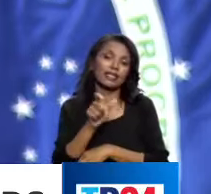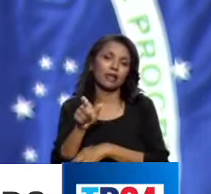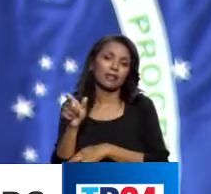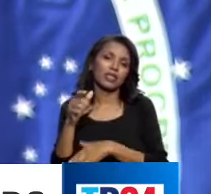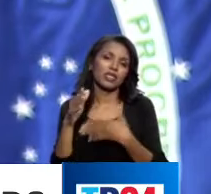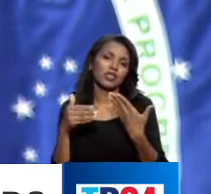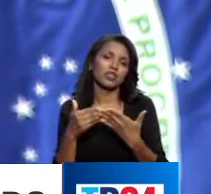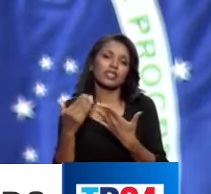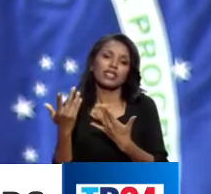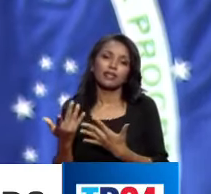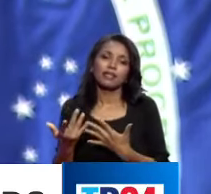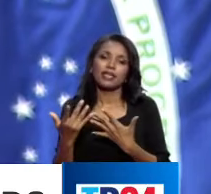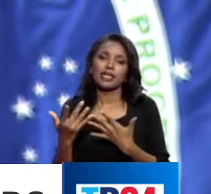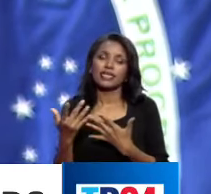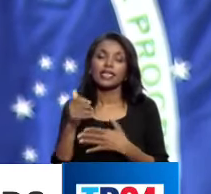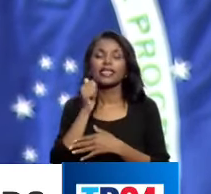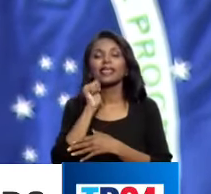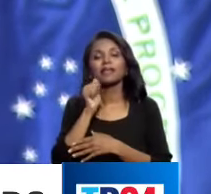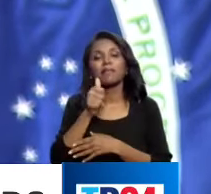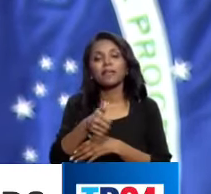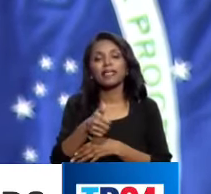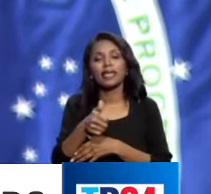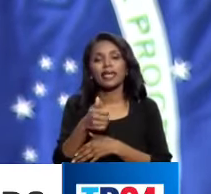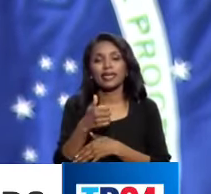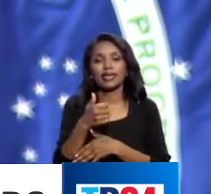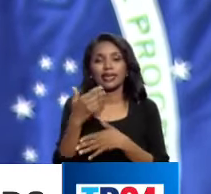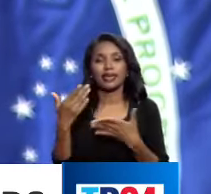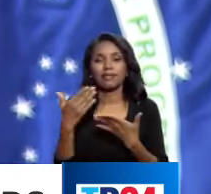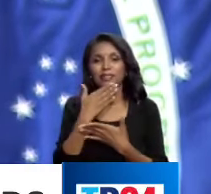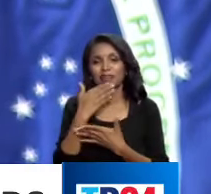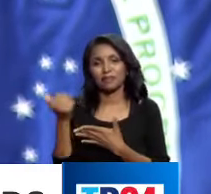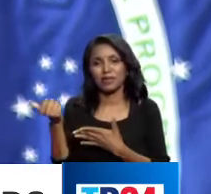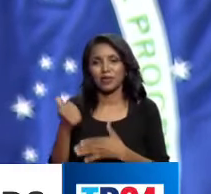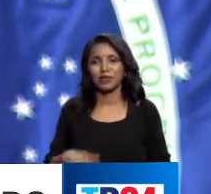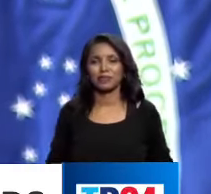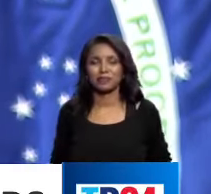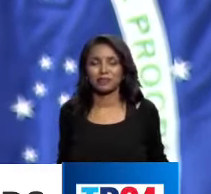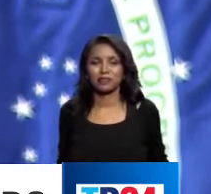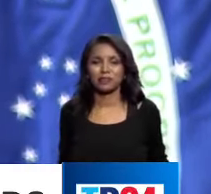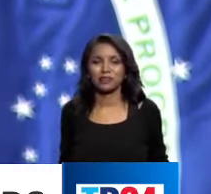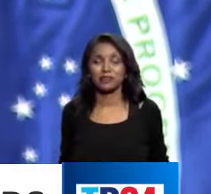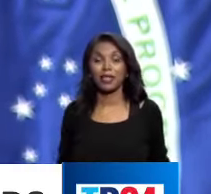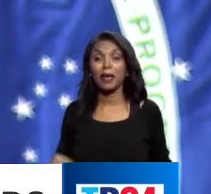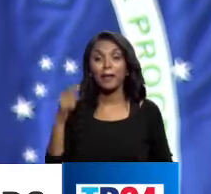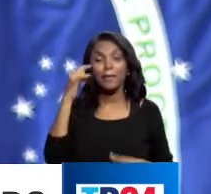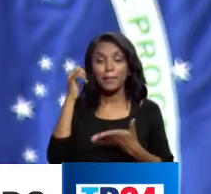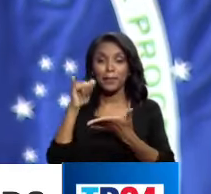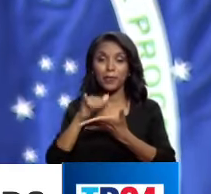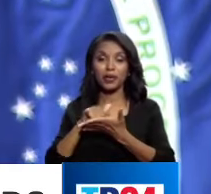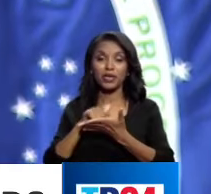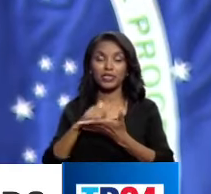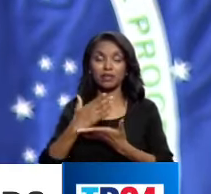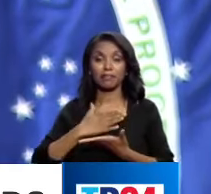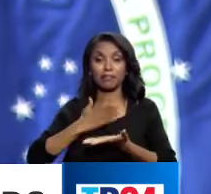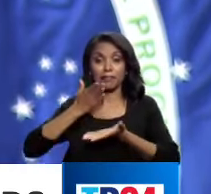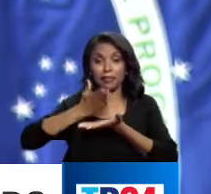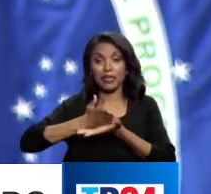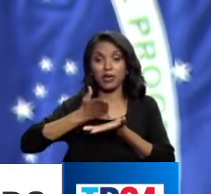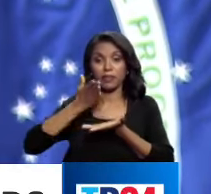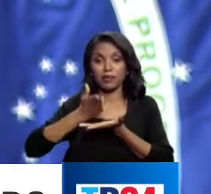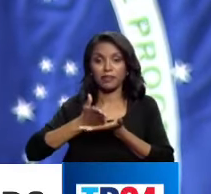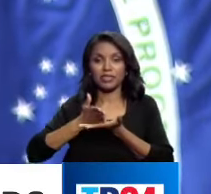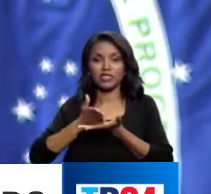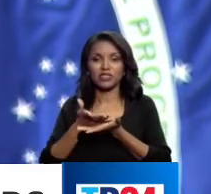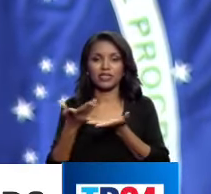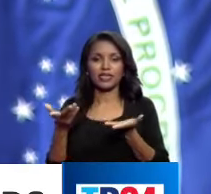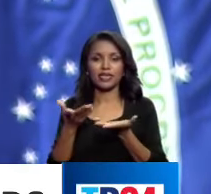la esperanza de que mañana va a ser mejor que hoy. Por eso, mi compromiso